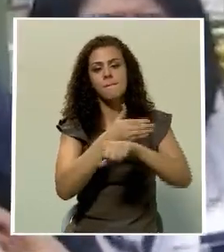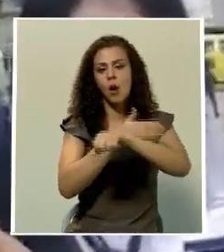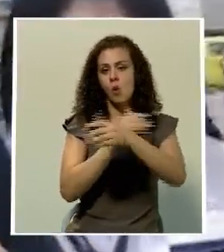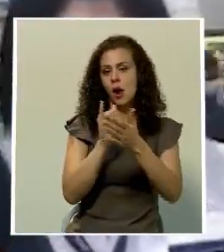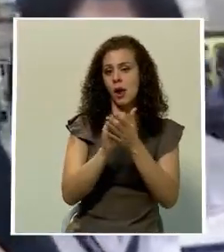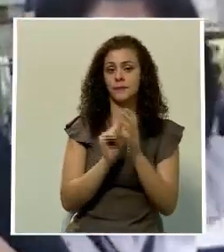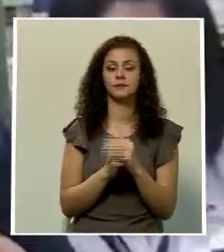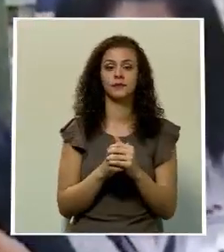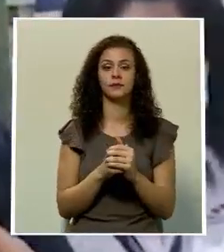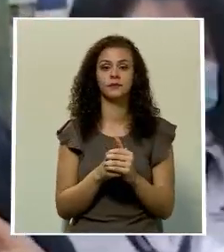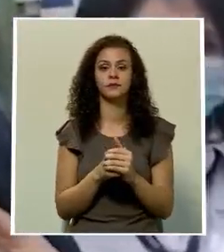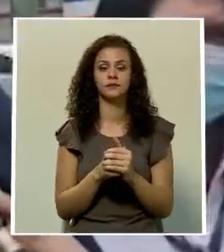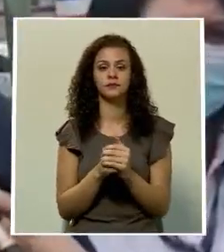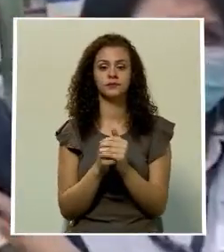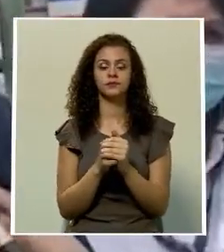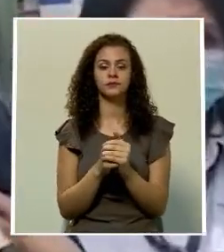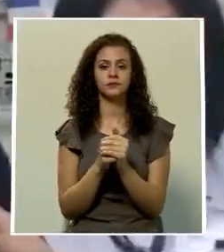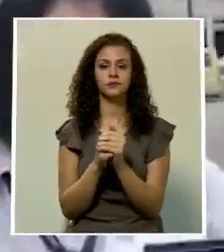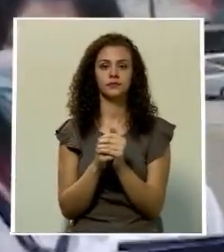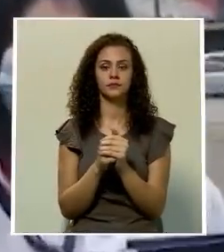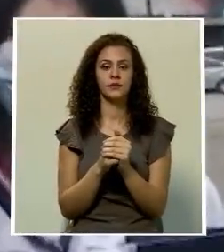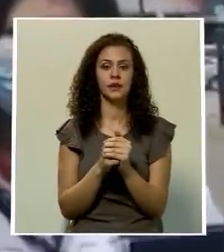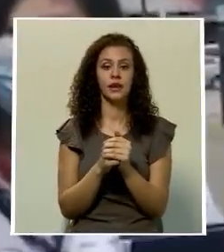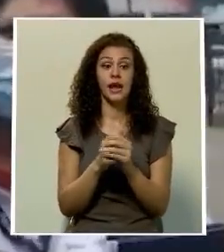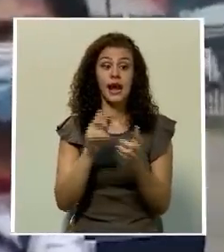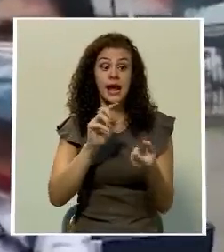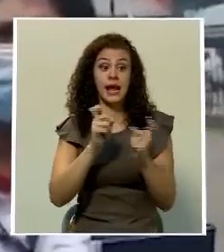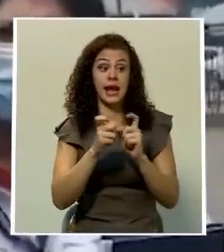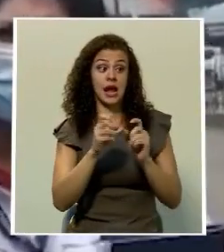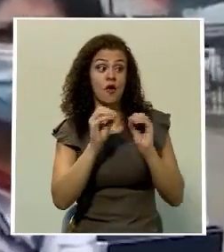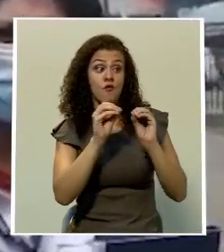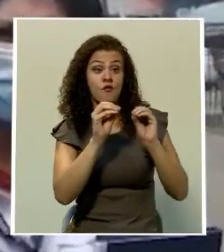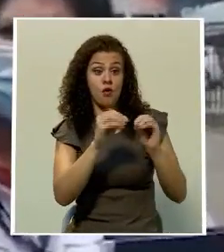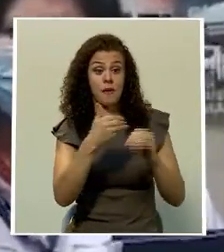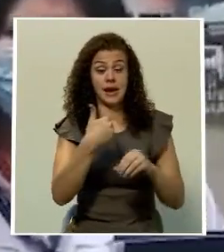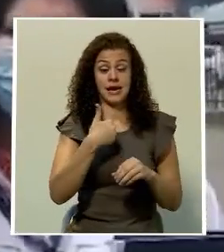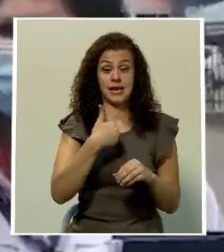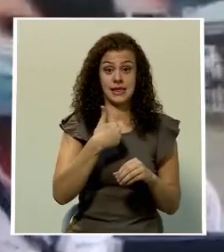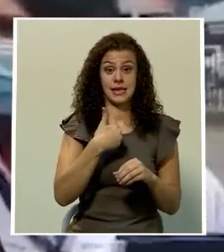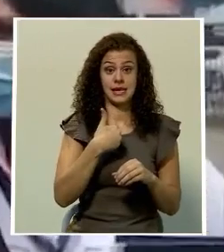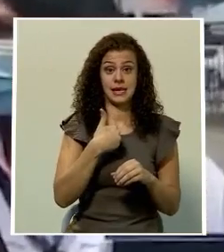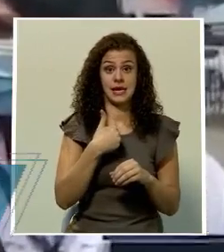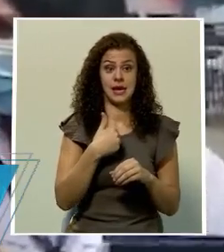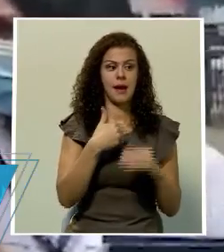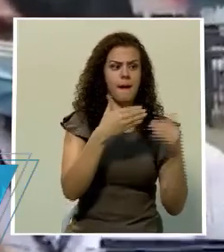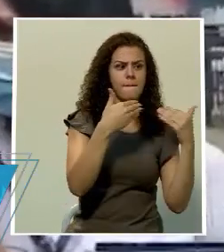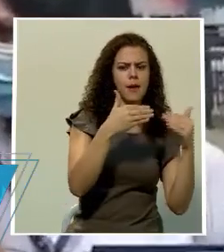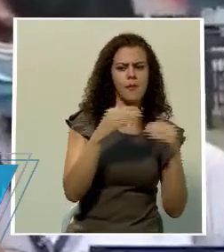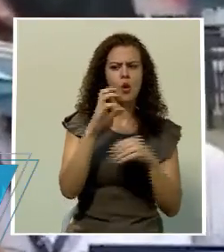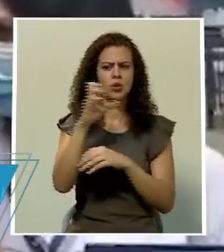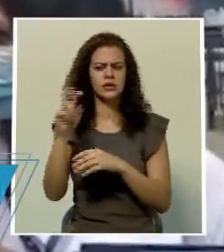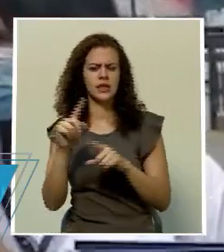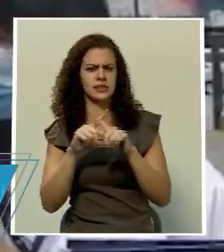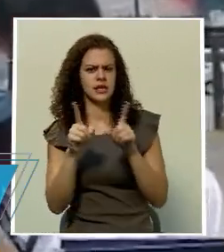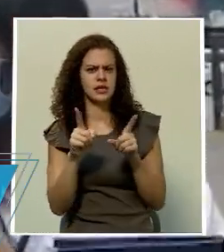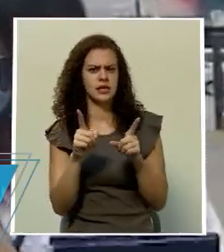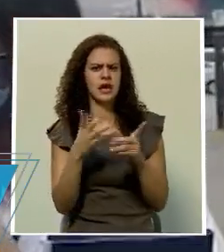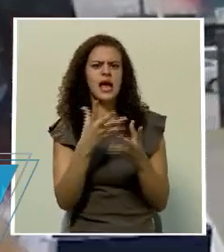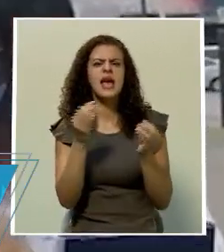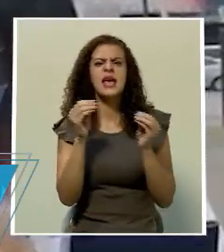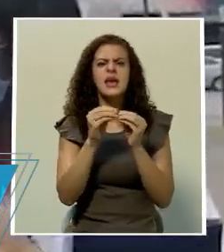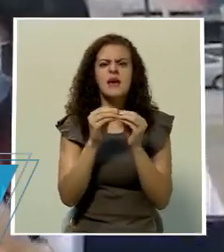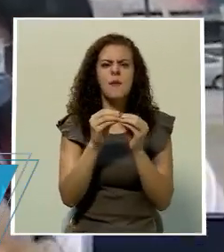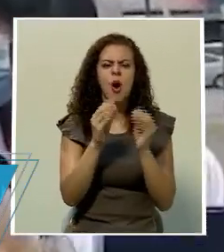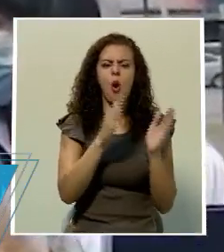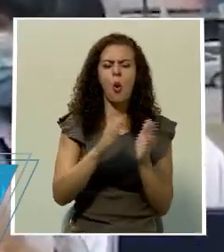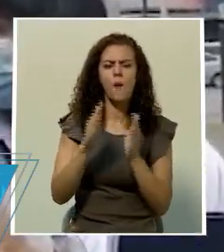eso. La coordinación permanente, el intercambio de información que existe entre nuestros hermanos de Costa Rica y Panamá es lo que nos hace ser